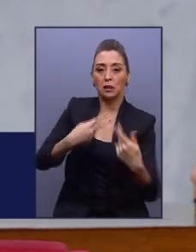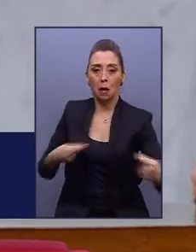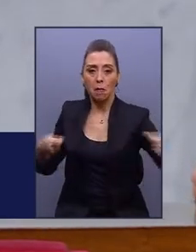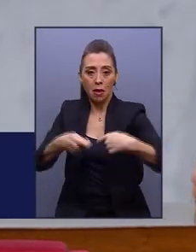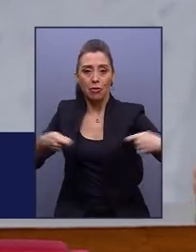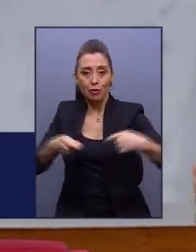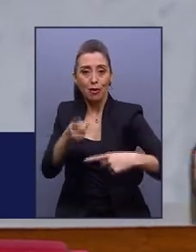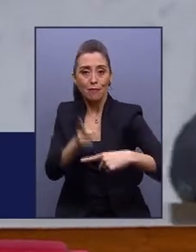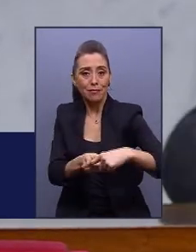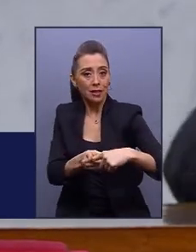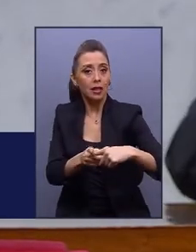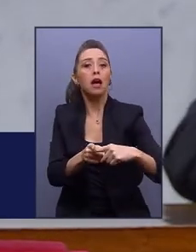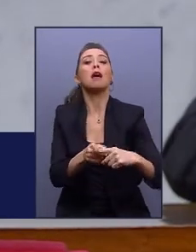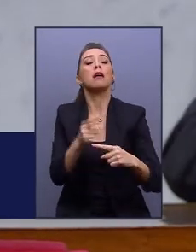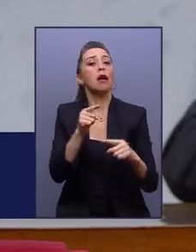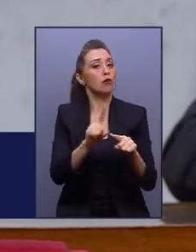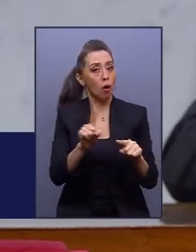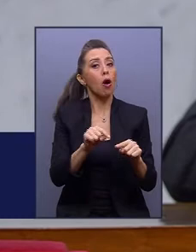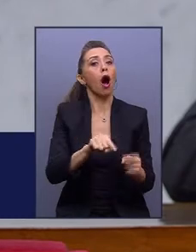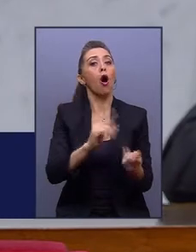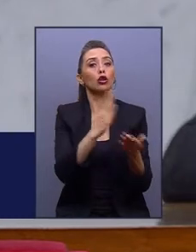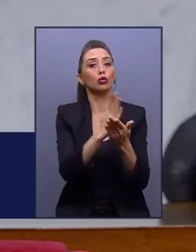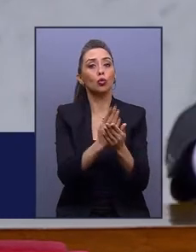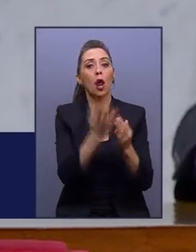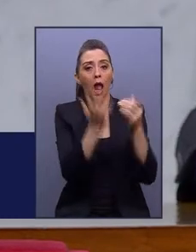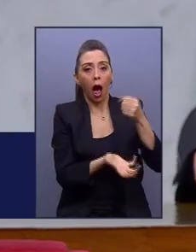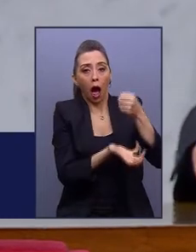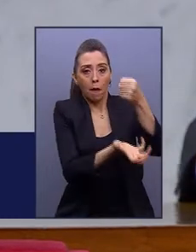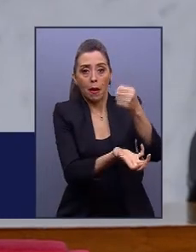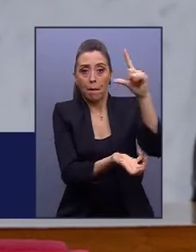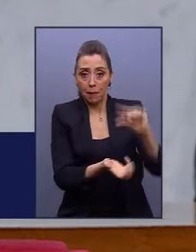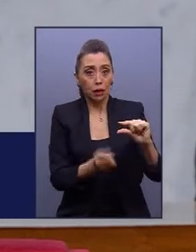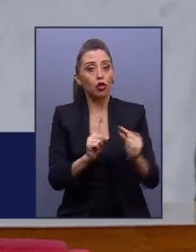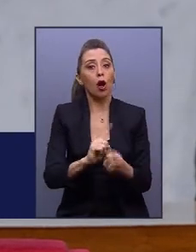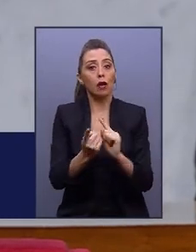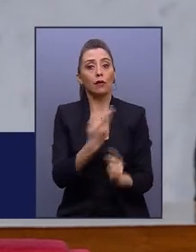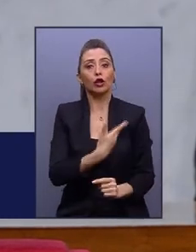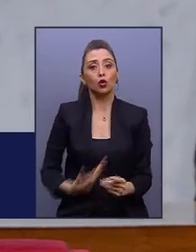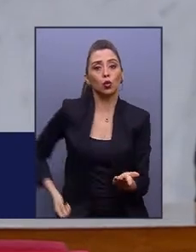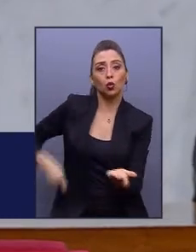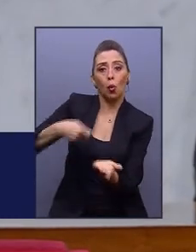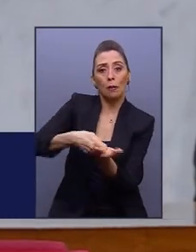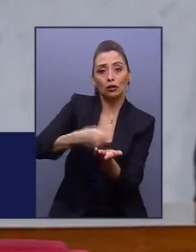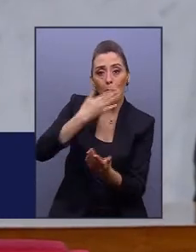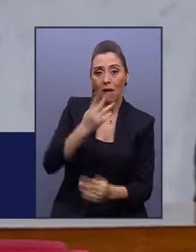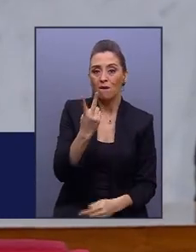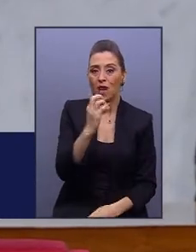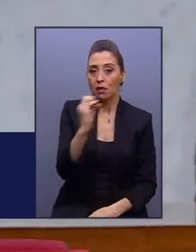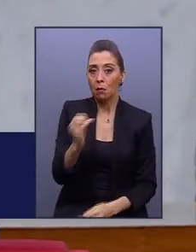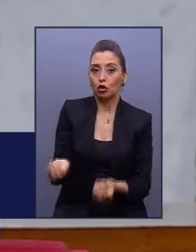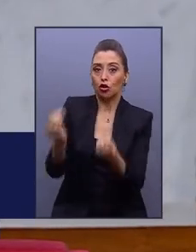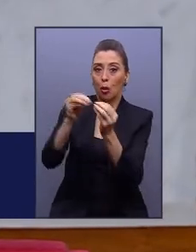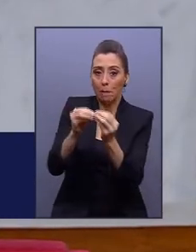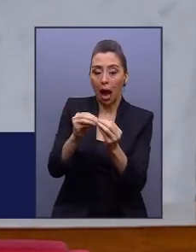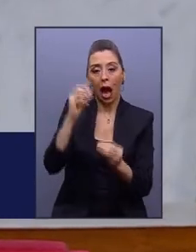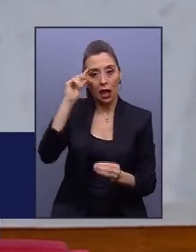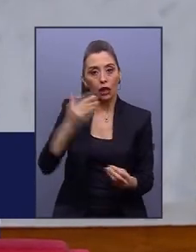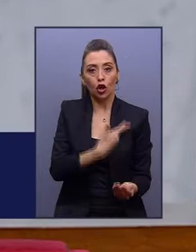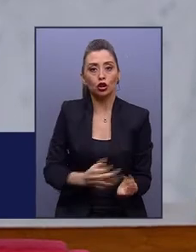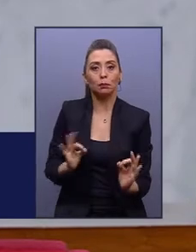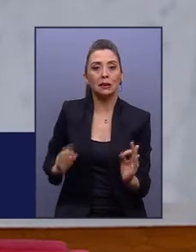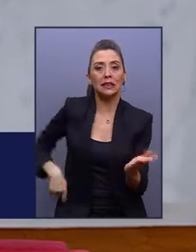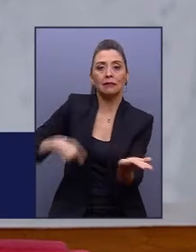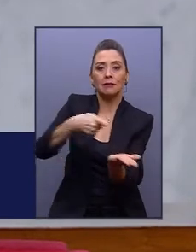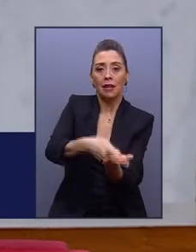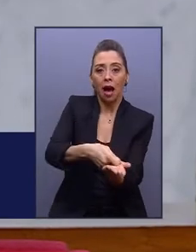los establecimientos. Al contrario, aumentamos un 20% la subvención preferencial, creamos la subvención para la clase media y